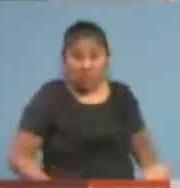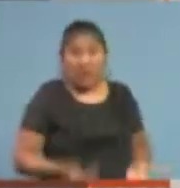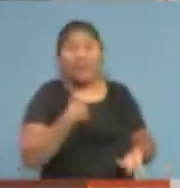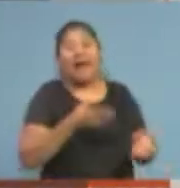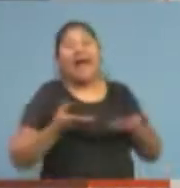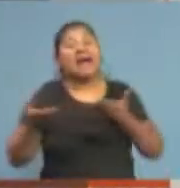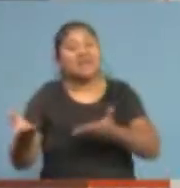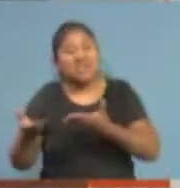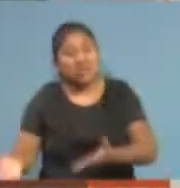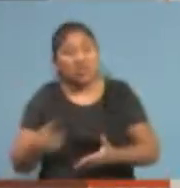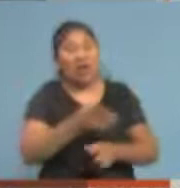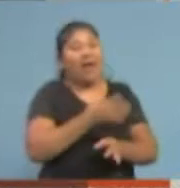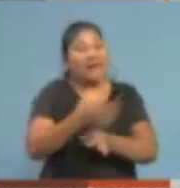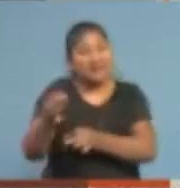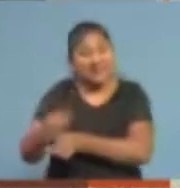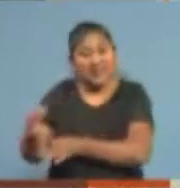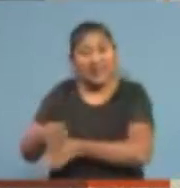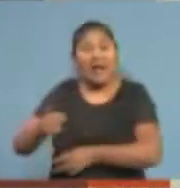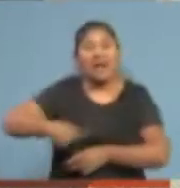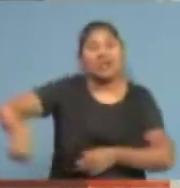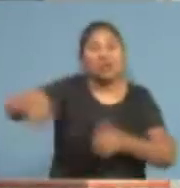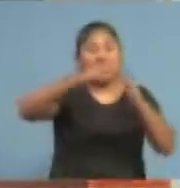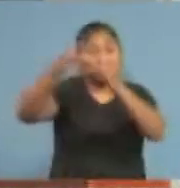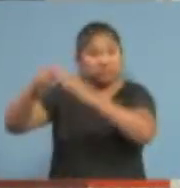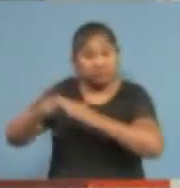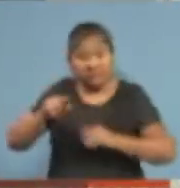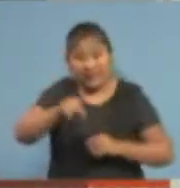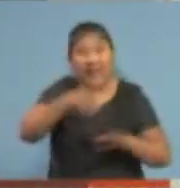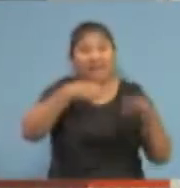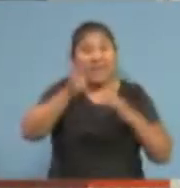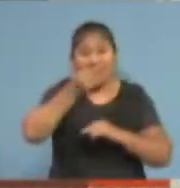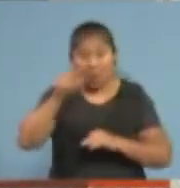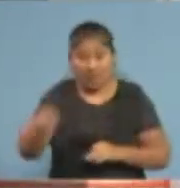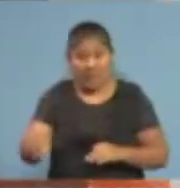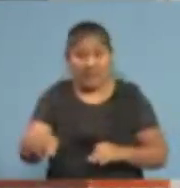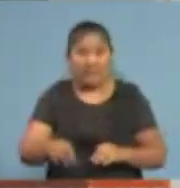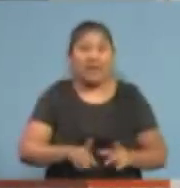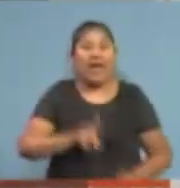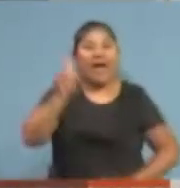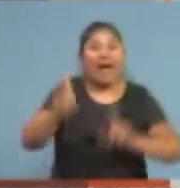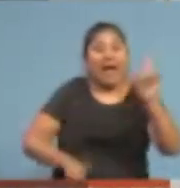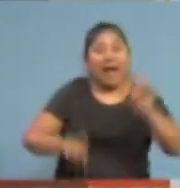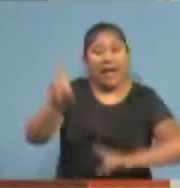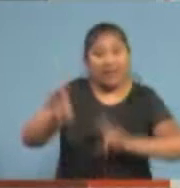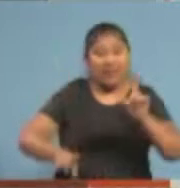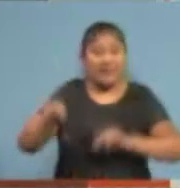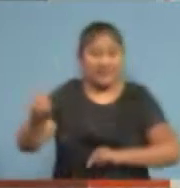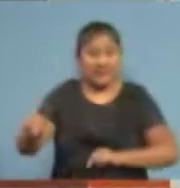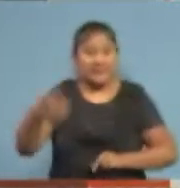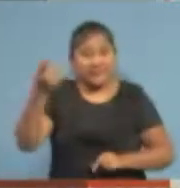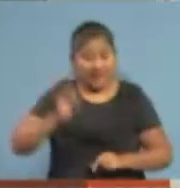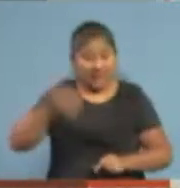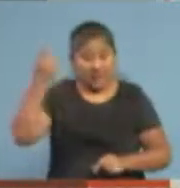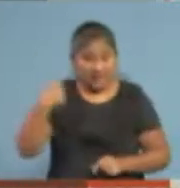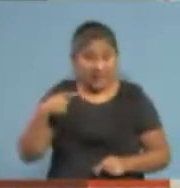puestos las casas de comida porque han habido casos no lo son de ahora pero sí durante el